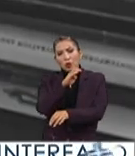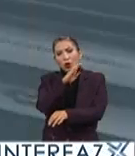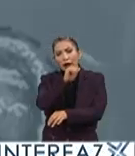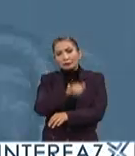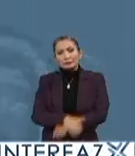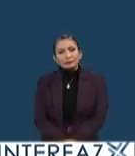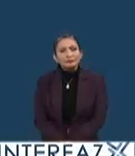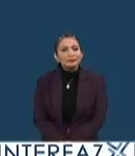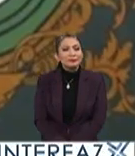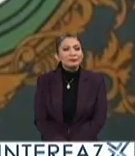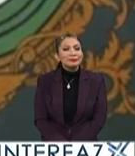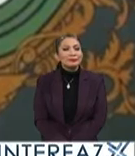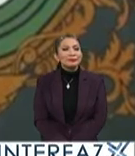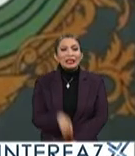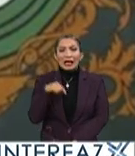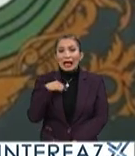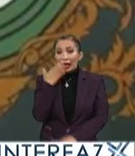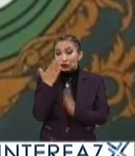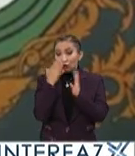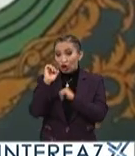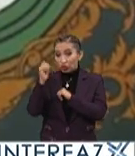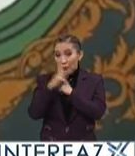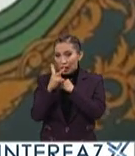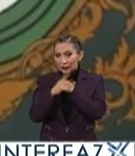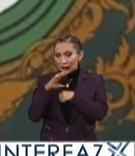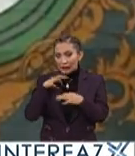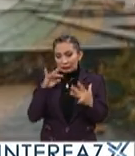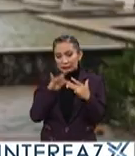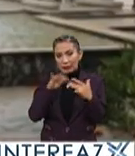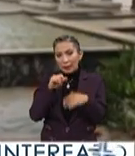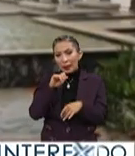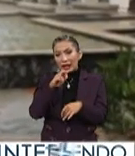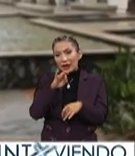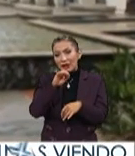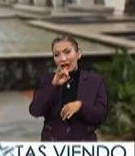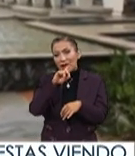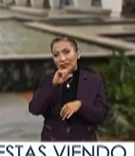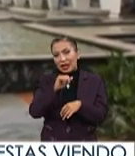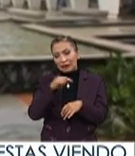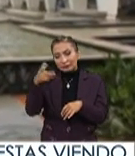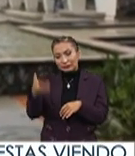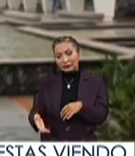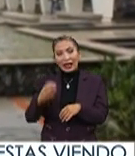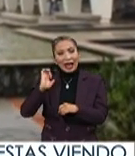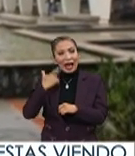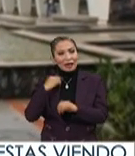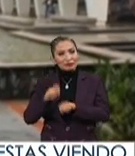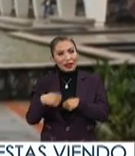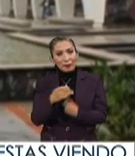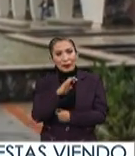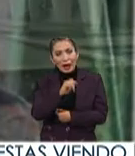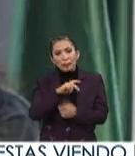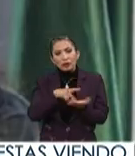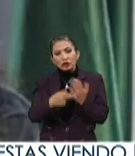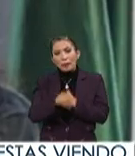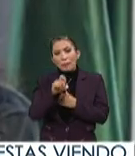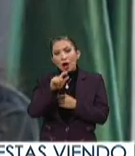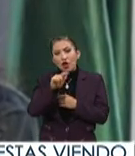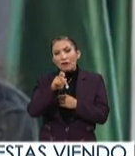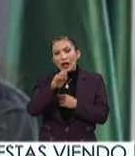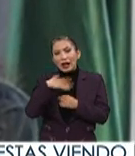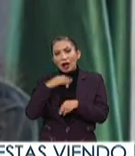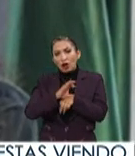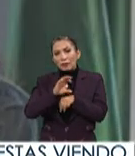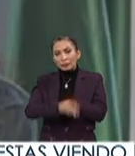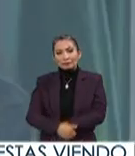Boa. En Estudiar en el Mundo tenemos un enlace con María Fernanda Castañeda, ex beneficiaria del proyecto Paulo Freire